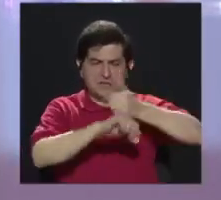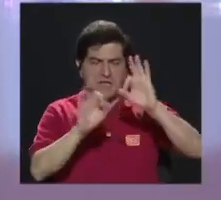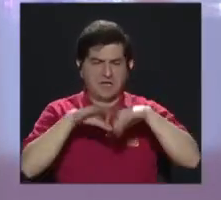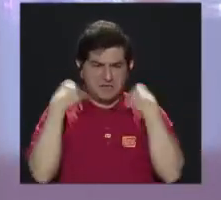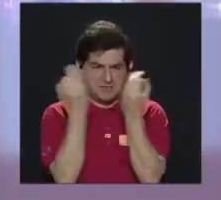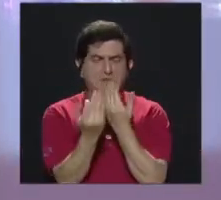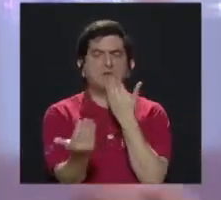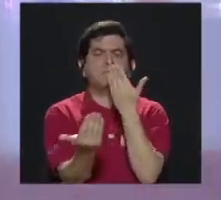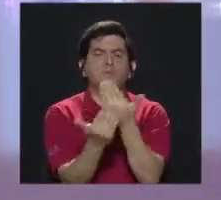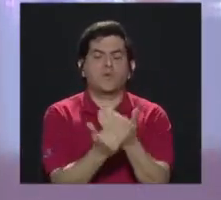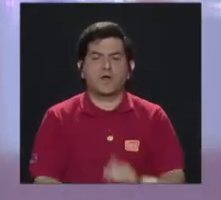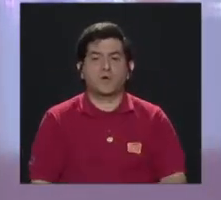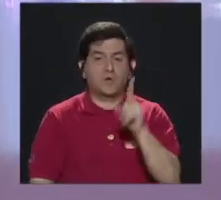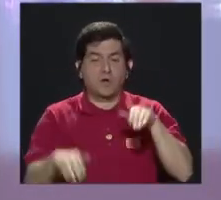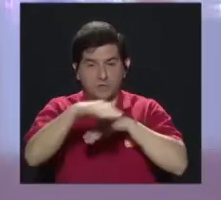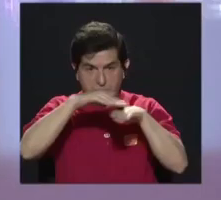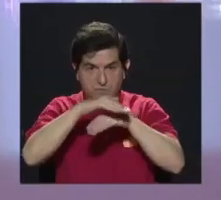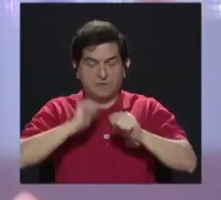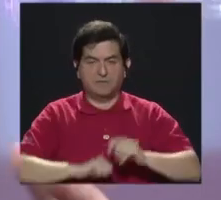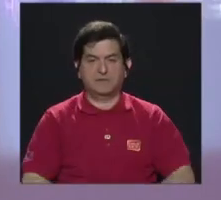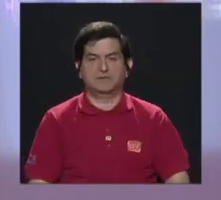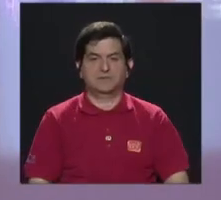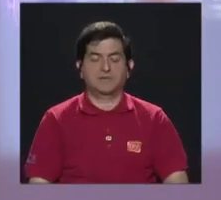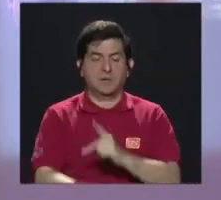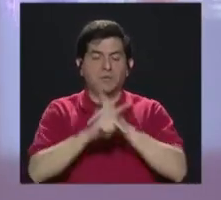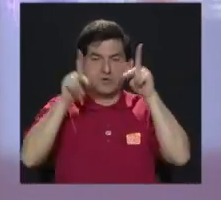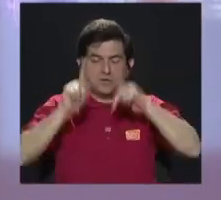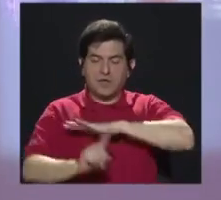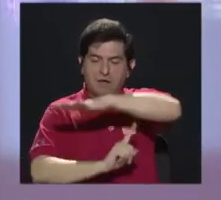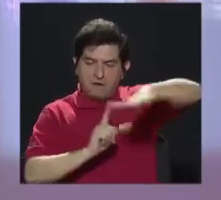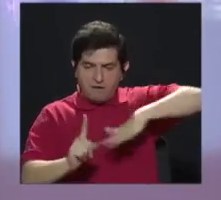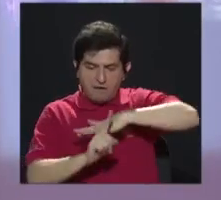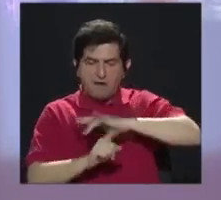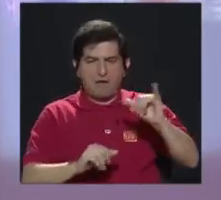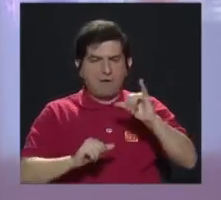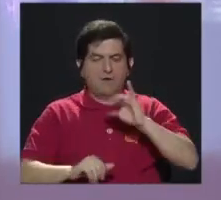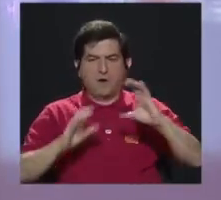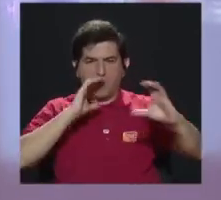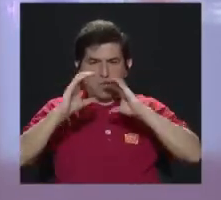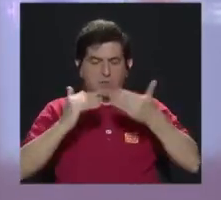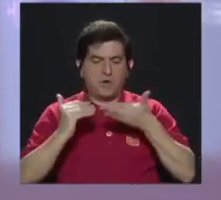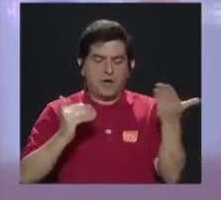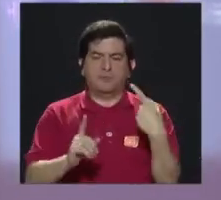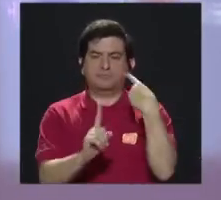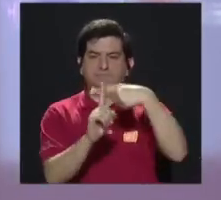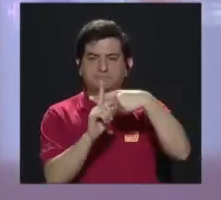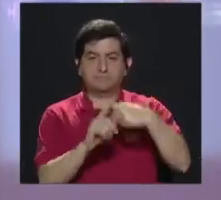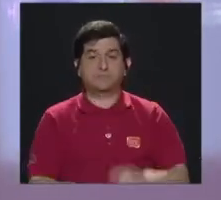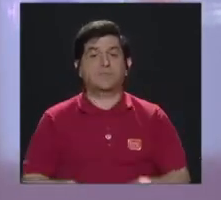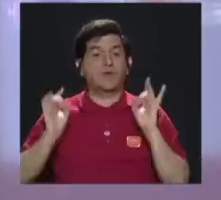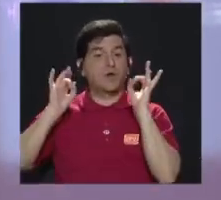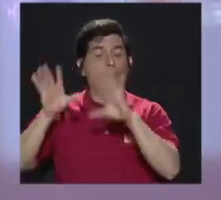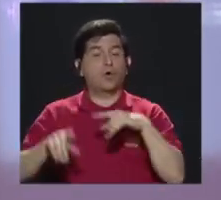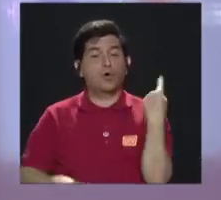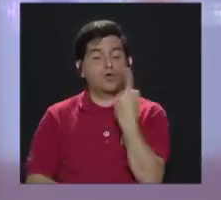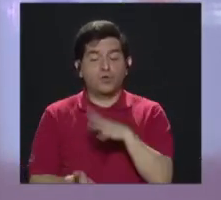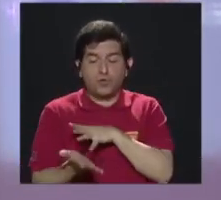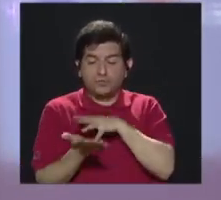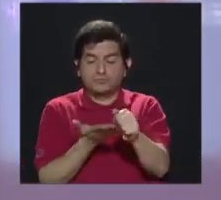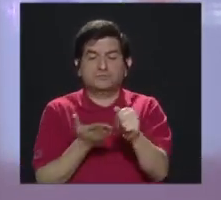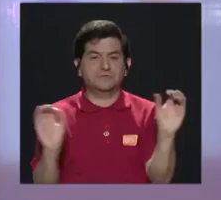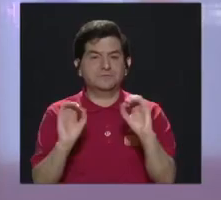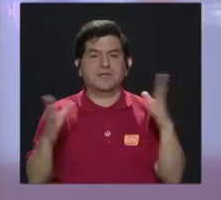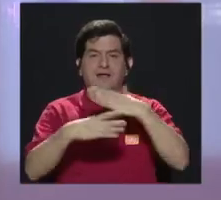bueno, porque eso crea un sustento. Ampara a la gente que está alrededor, transmite cosas positivas. El odio solamente busca destruir, no genera